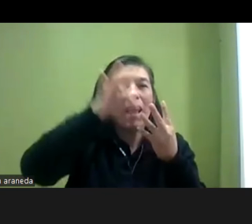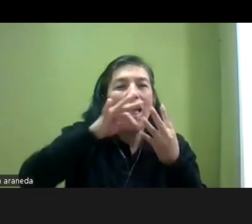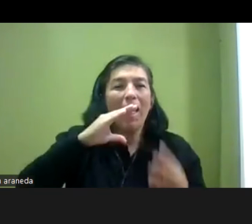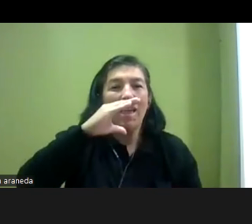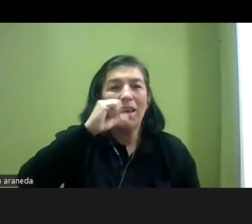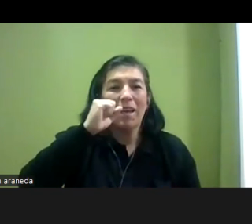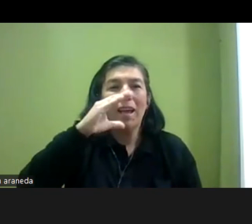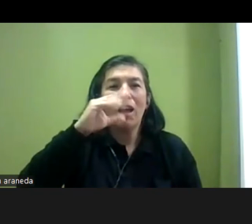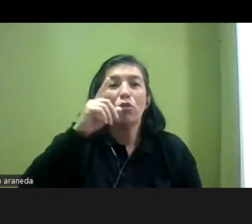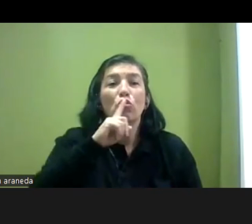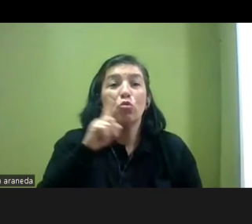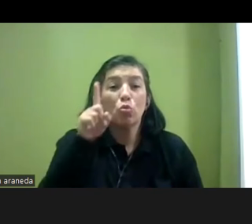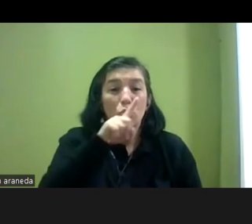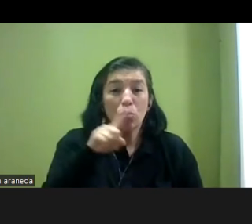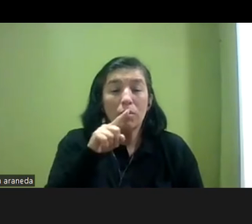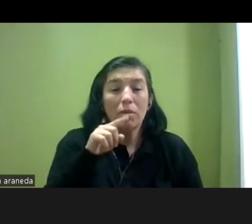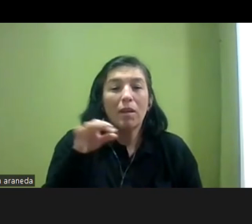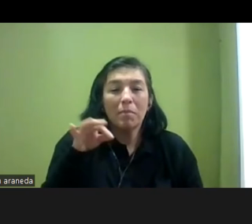decir, los dientes de los peines